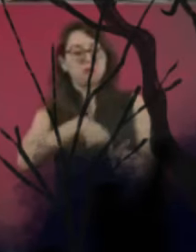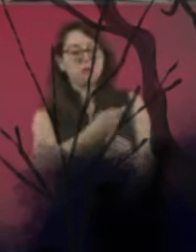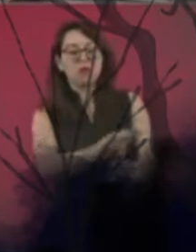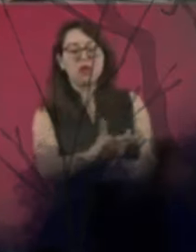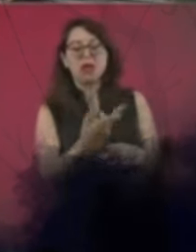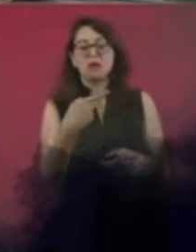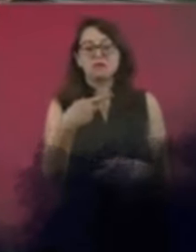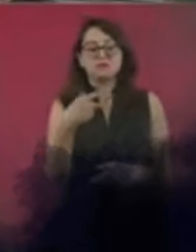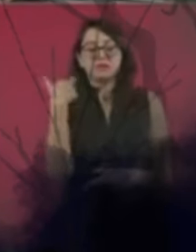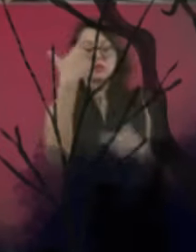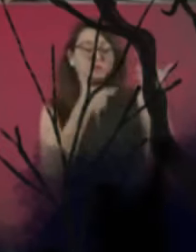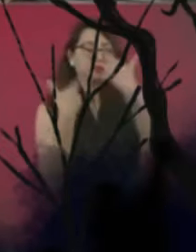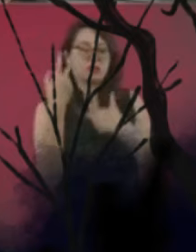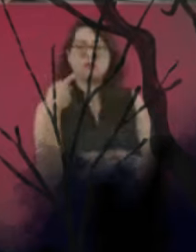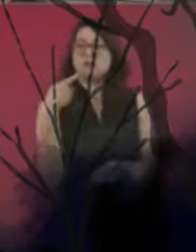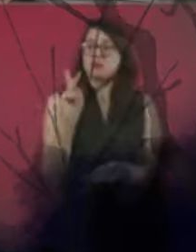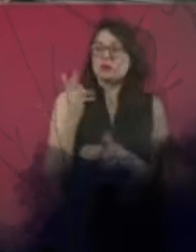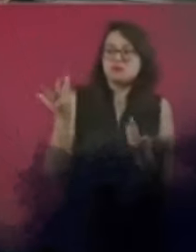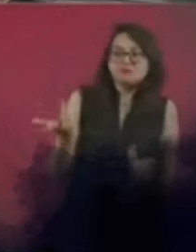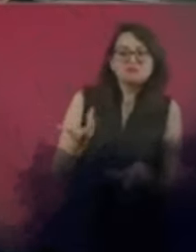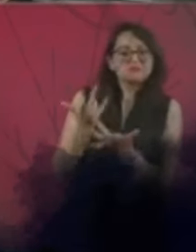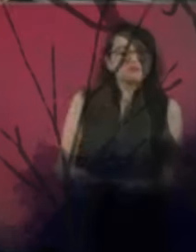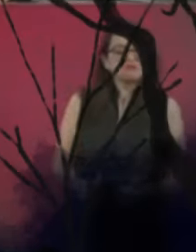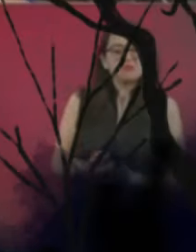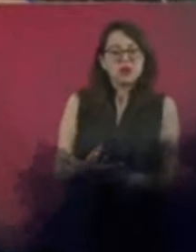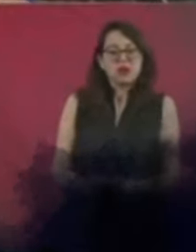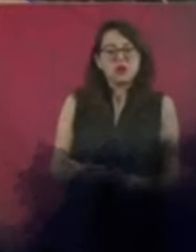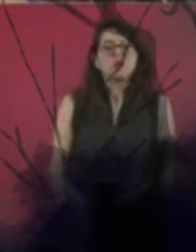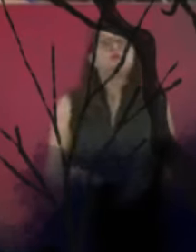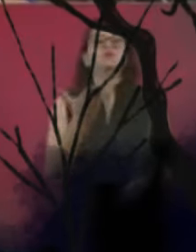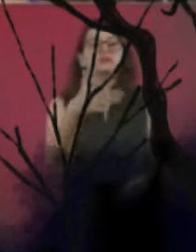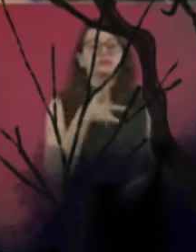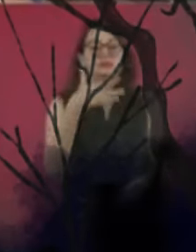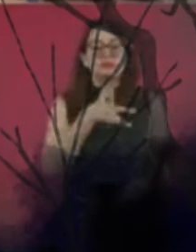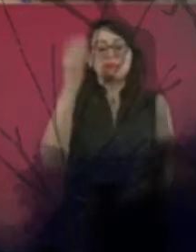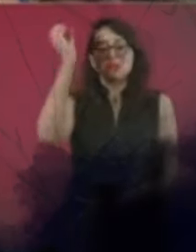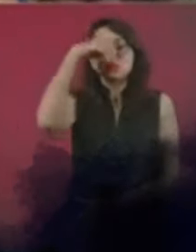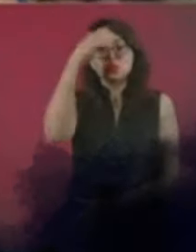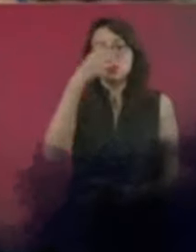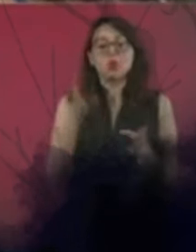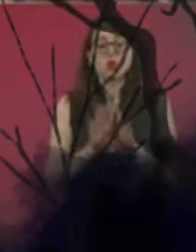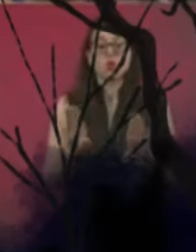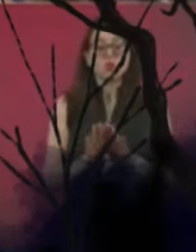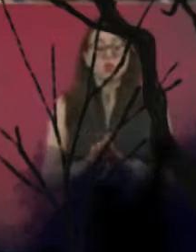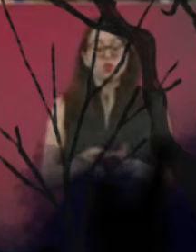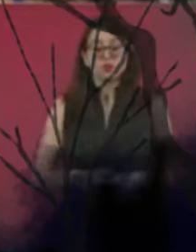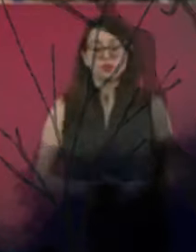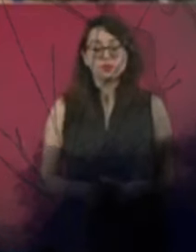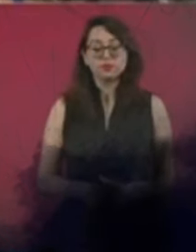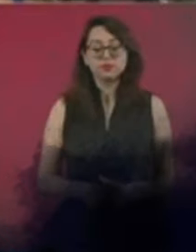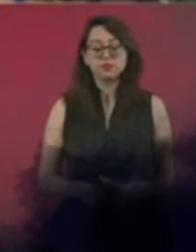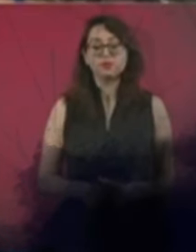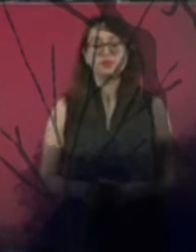imponer en la tremenda corte a la ministra pirata, a Yasmín Esquivel. Antes de eso,